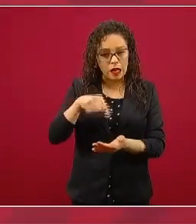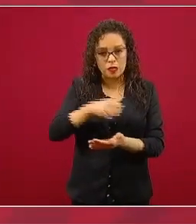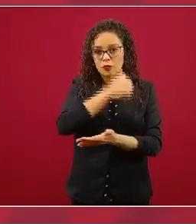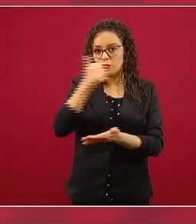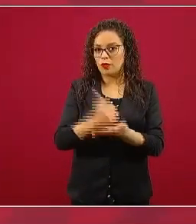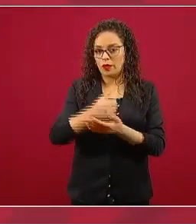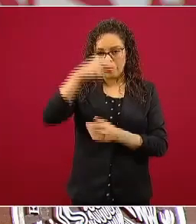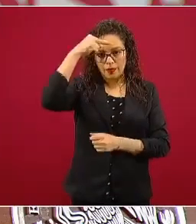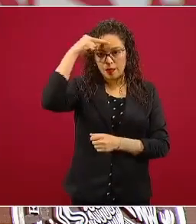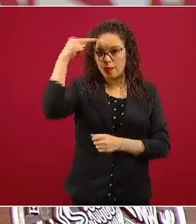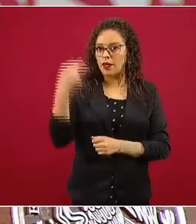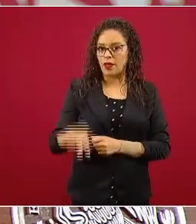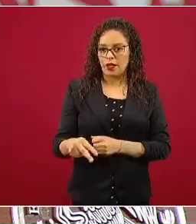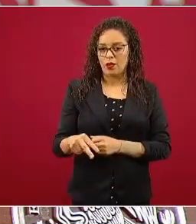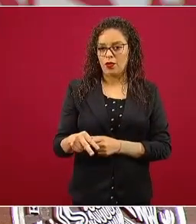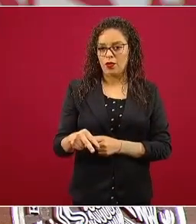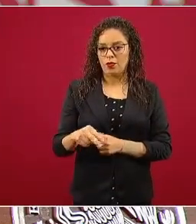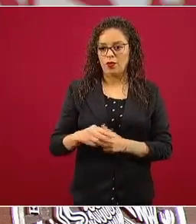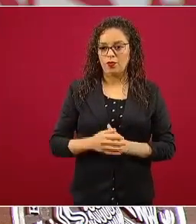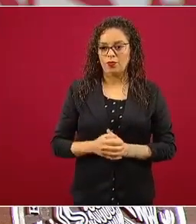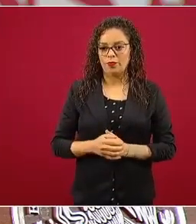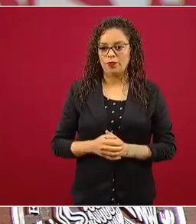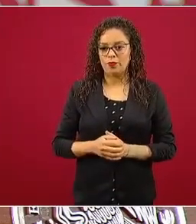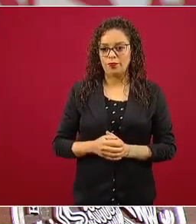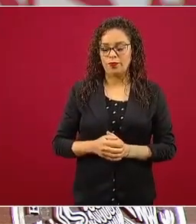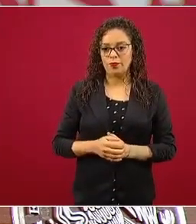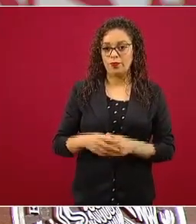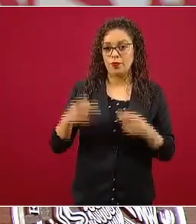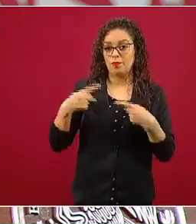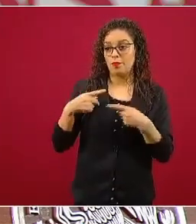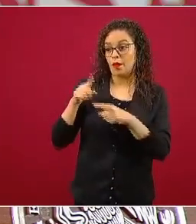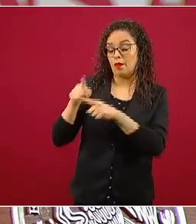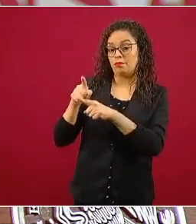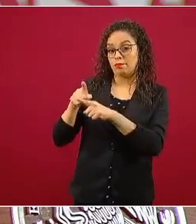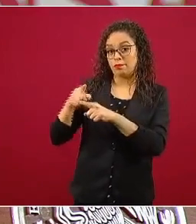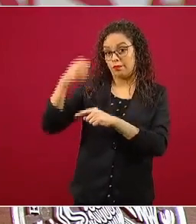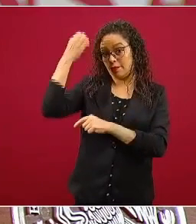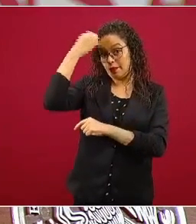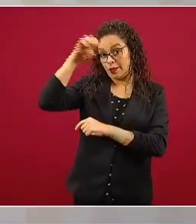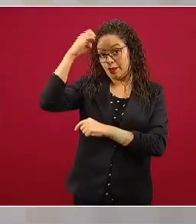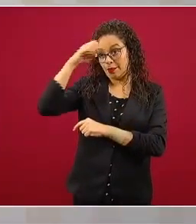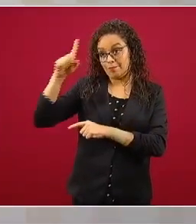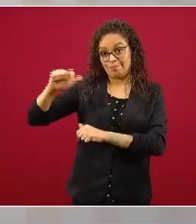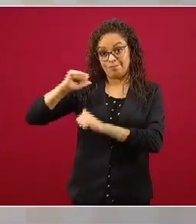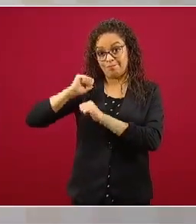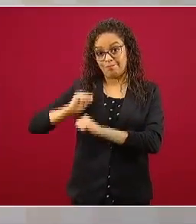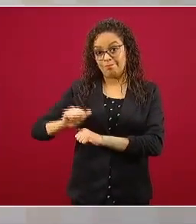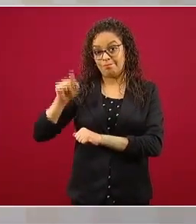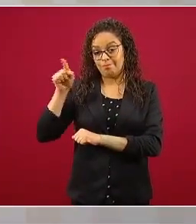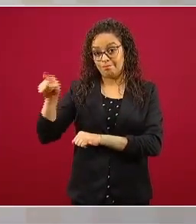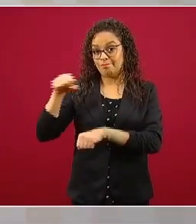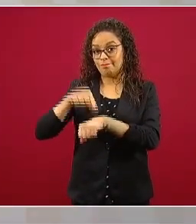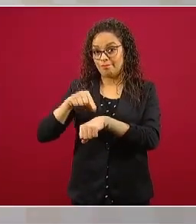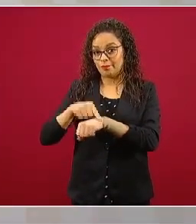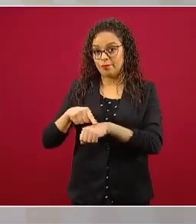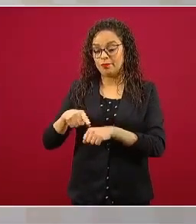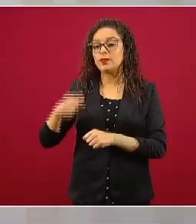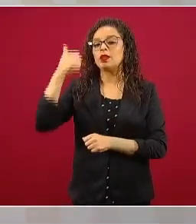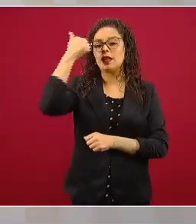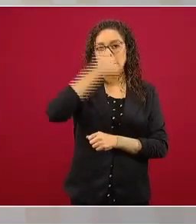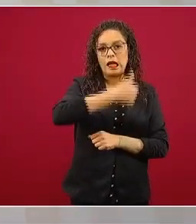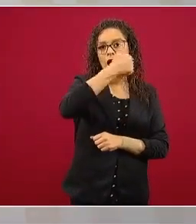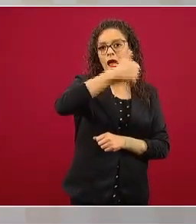porque como lo han dicho los especialistas, cada región tiene sus propias características,